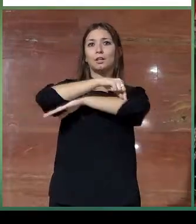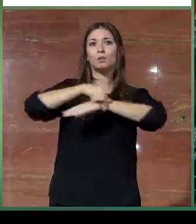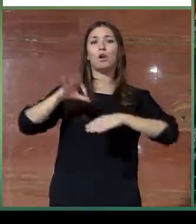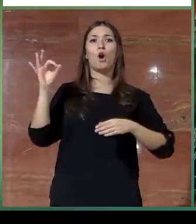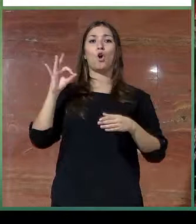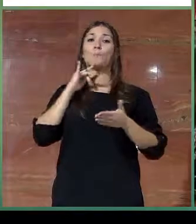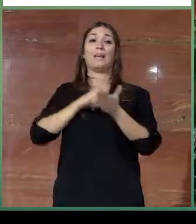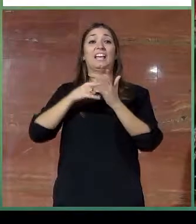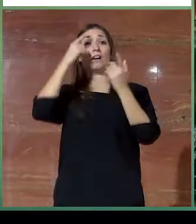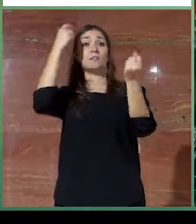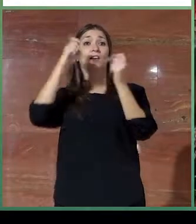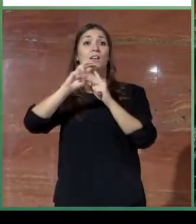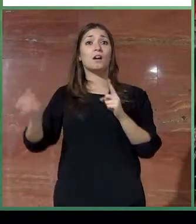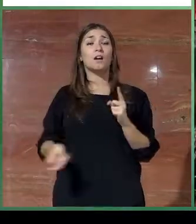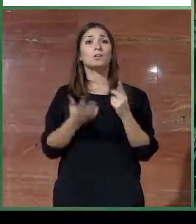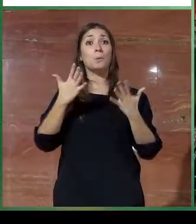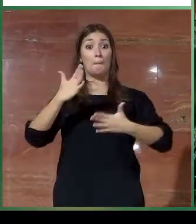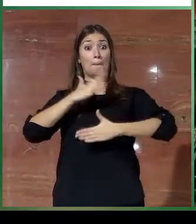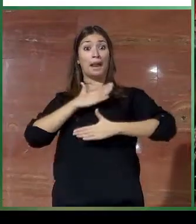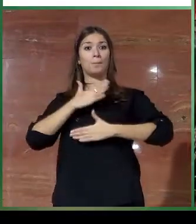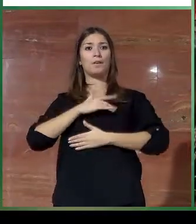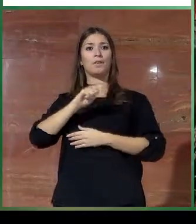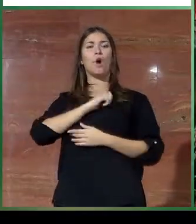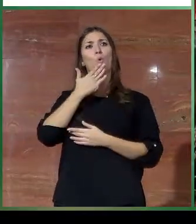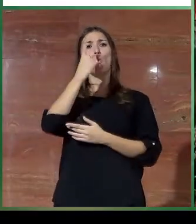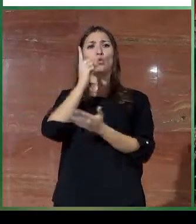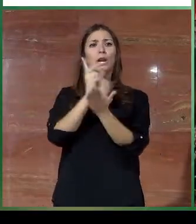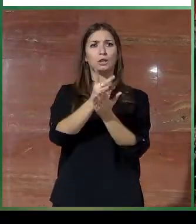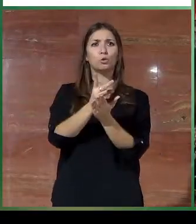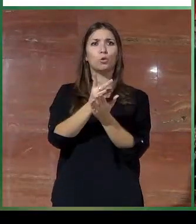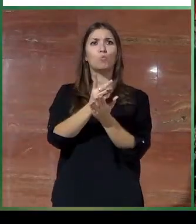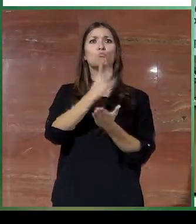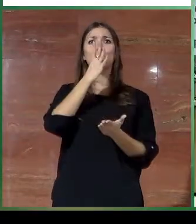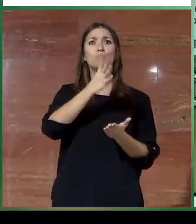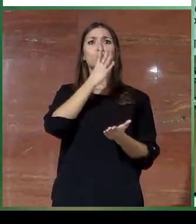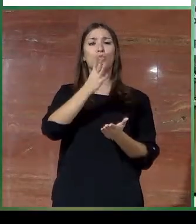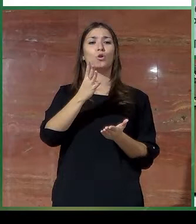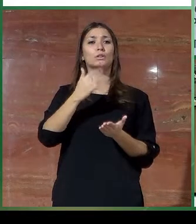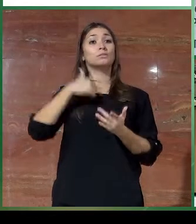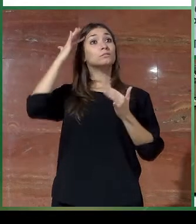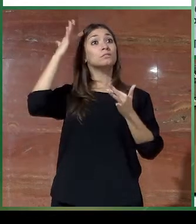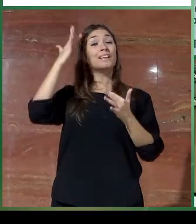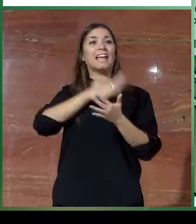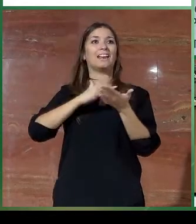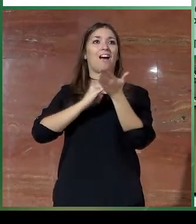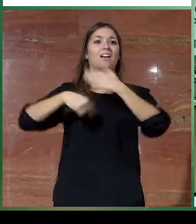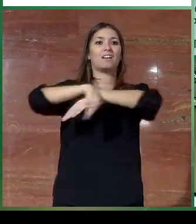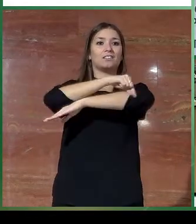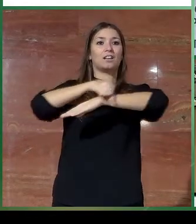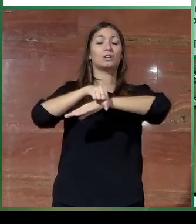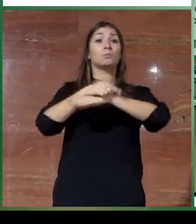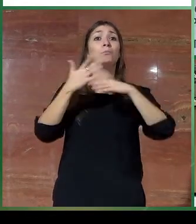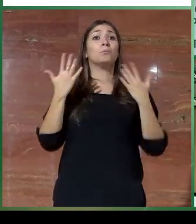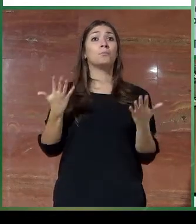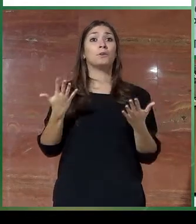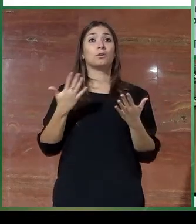ingeniería, que supone para mí un reto, por lo que mi sueño ha sido ser arquitecto. En este sentido les